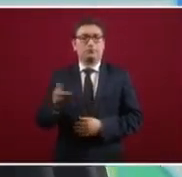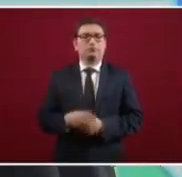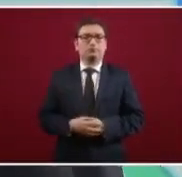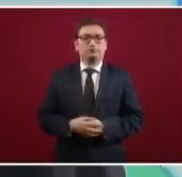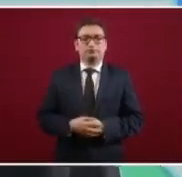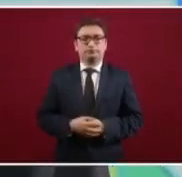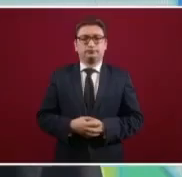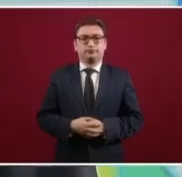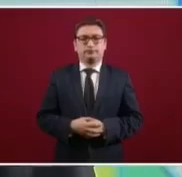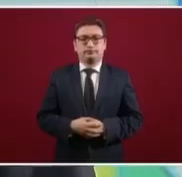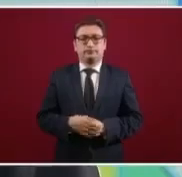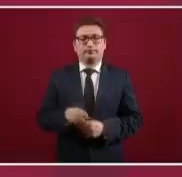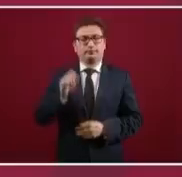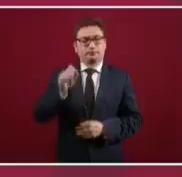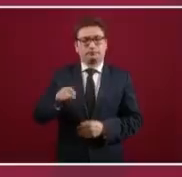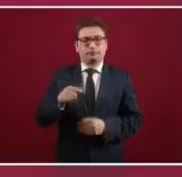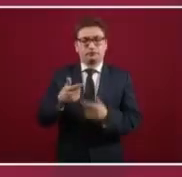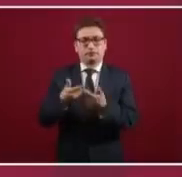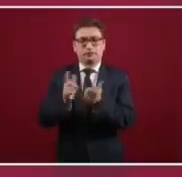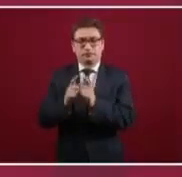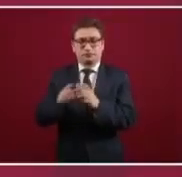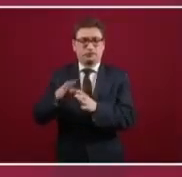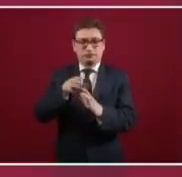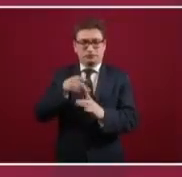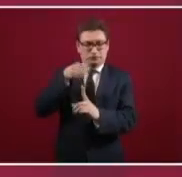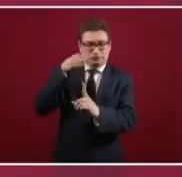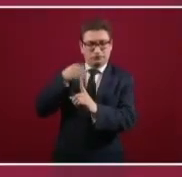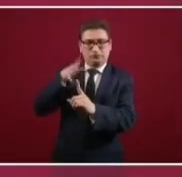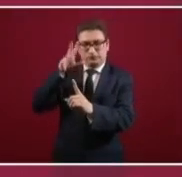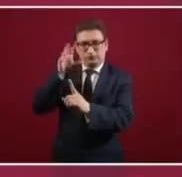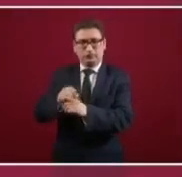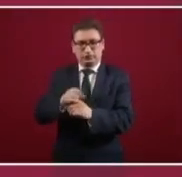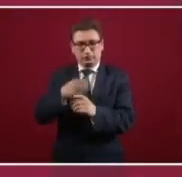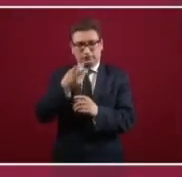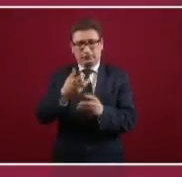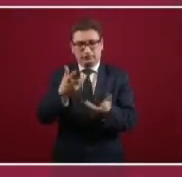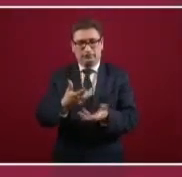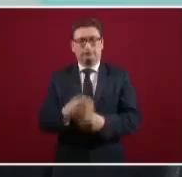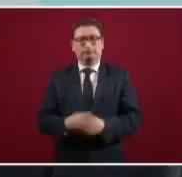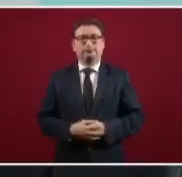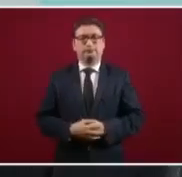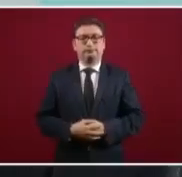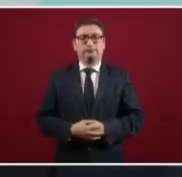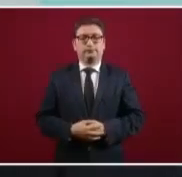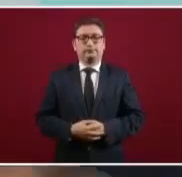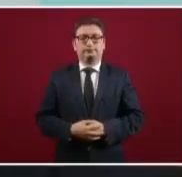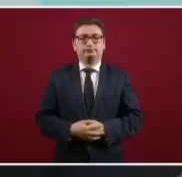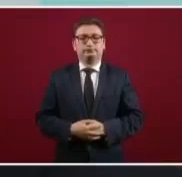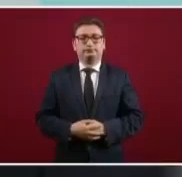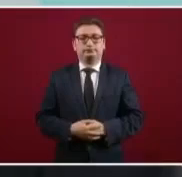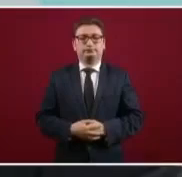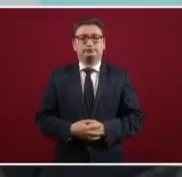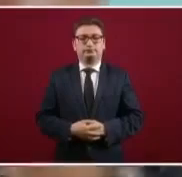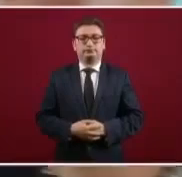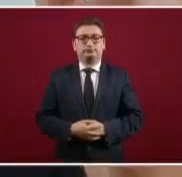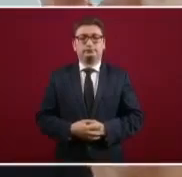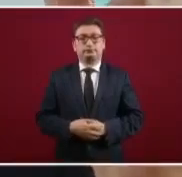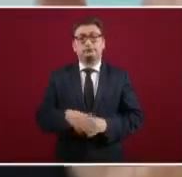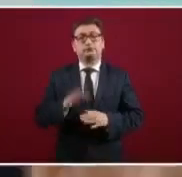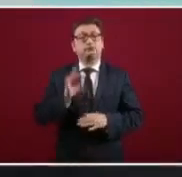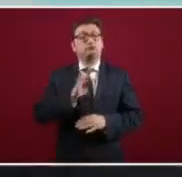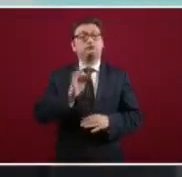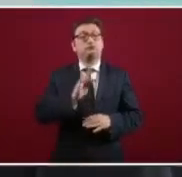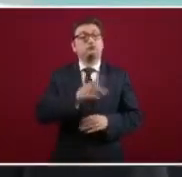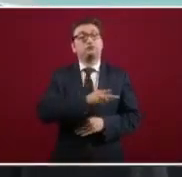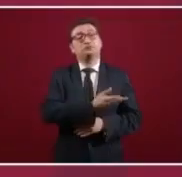que era parte del objetivo de la acción del operativo aunque hubiesen perdido